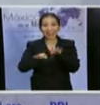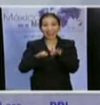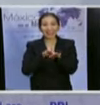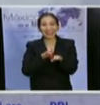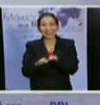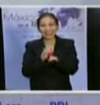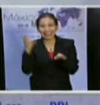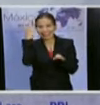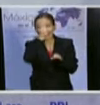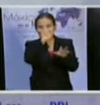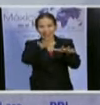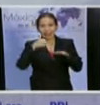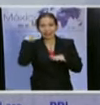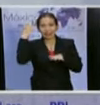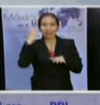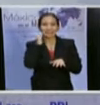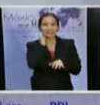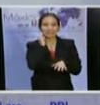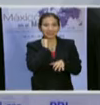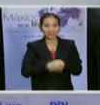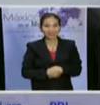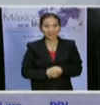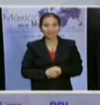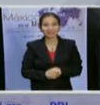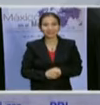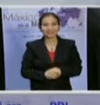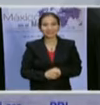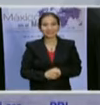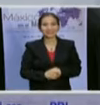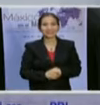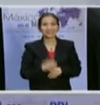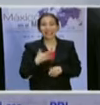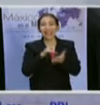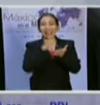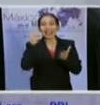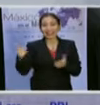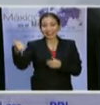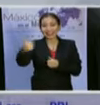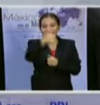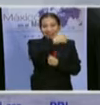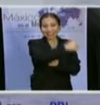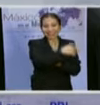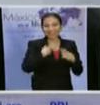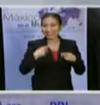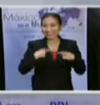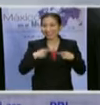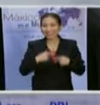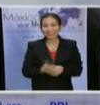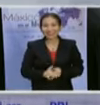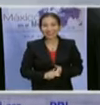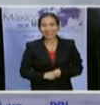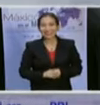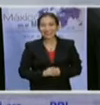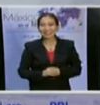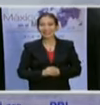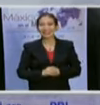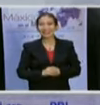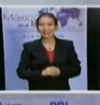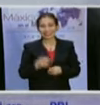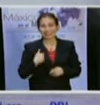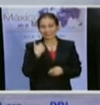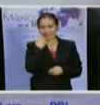hermoso foro organizado por el Senado. Le agradezco por supuesto a cada uno de los ponentes y